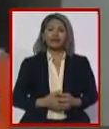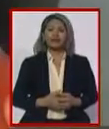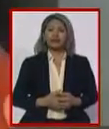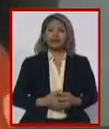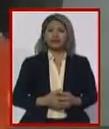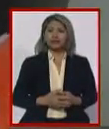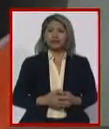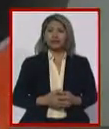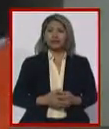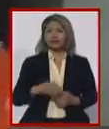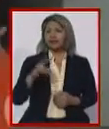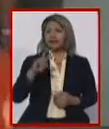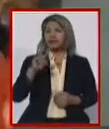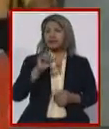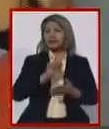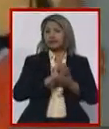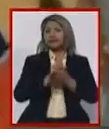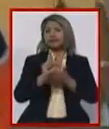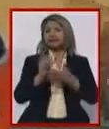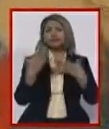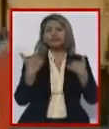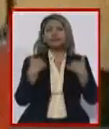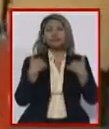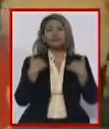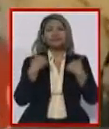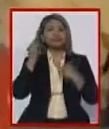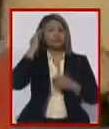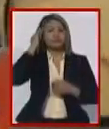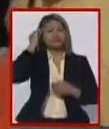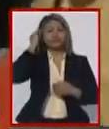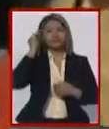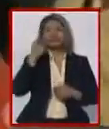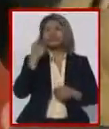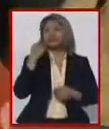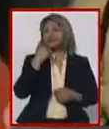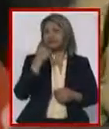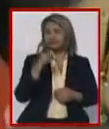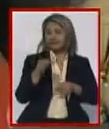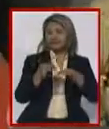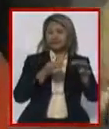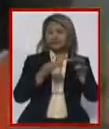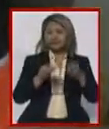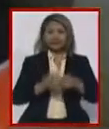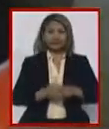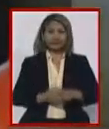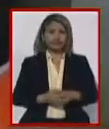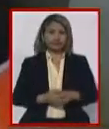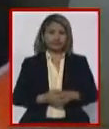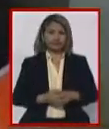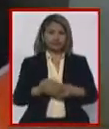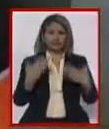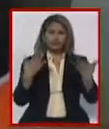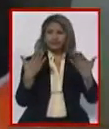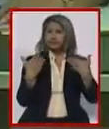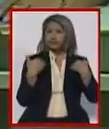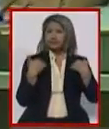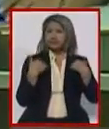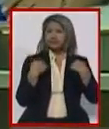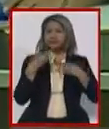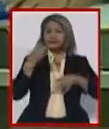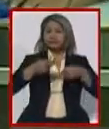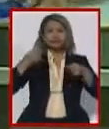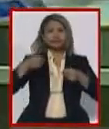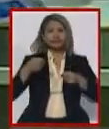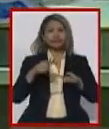semanas, 29 semanas, y también tenía deficiencia mental, por lo que ha sido por la